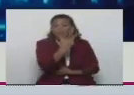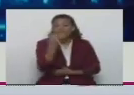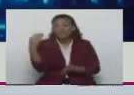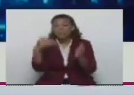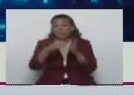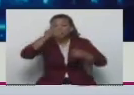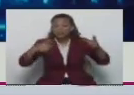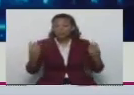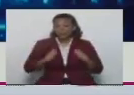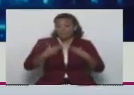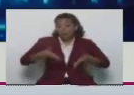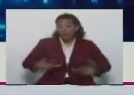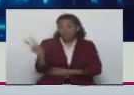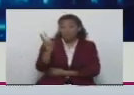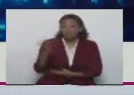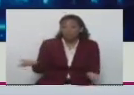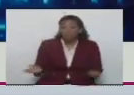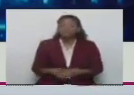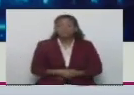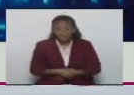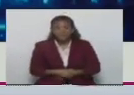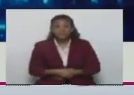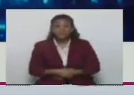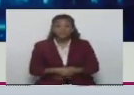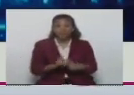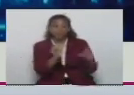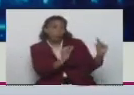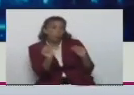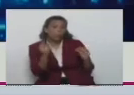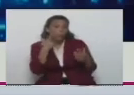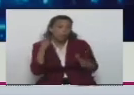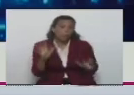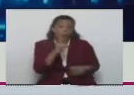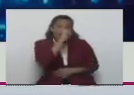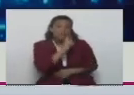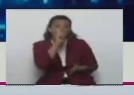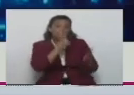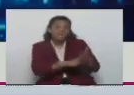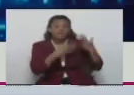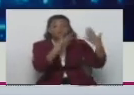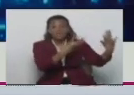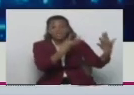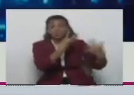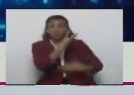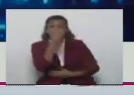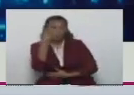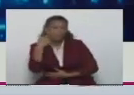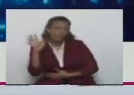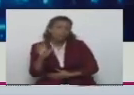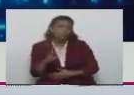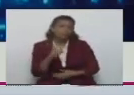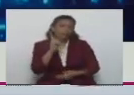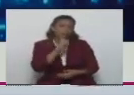300.000 venezolanos. Ya cuando está barato, dame dos, de los 70 y 80, llegaron a vivir 180.000 venezolanos,